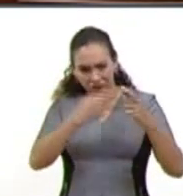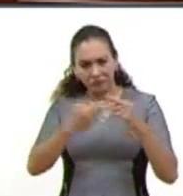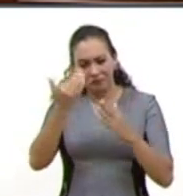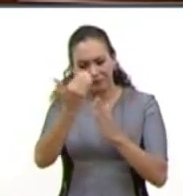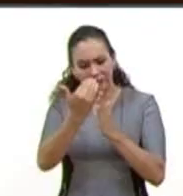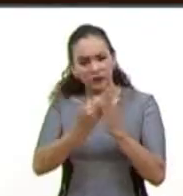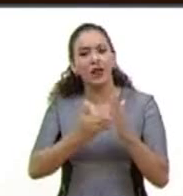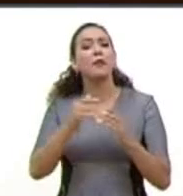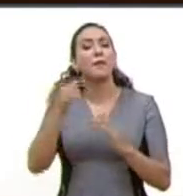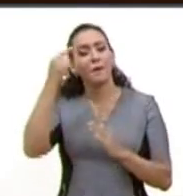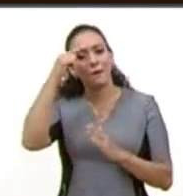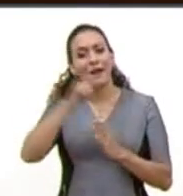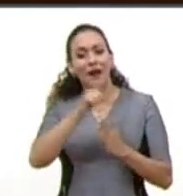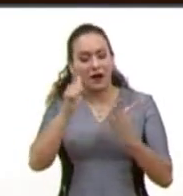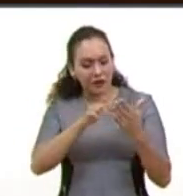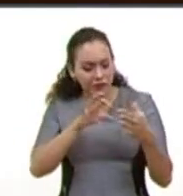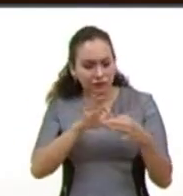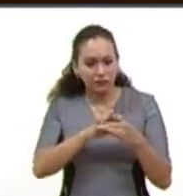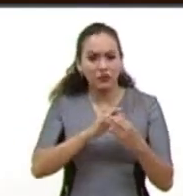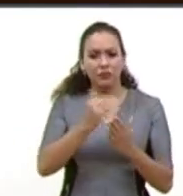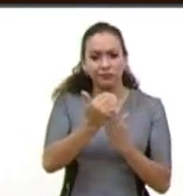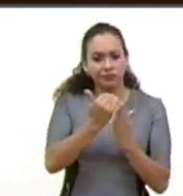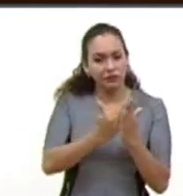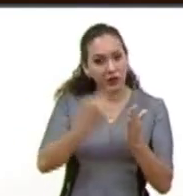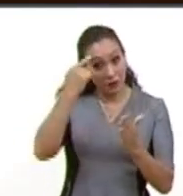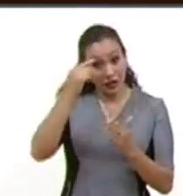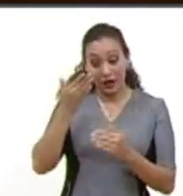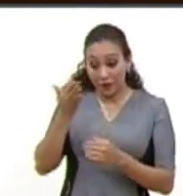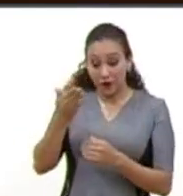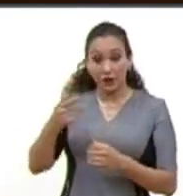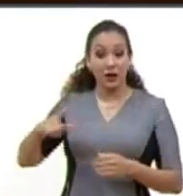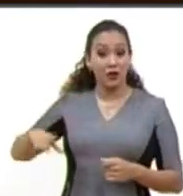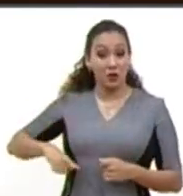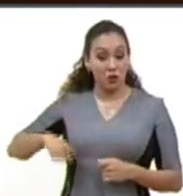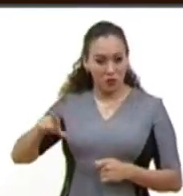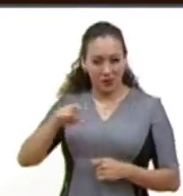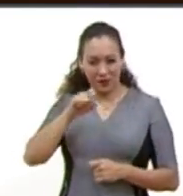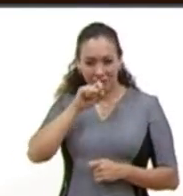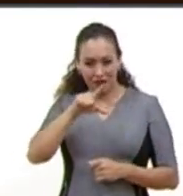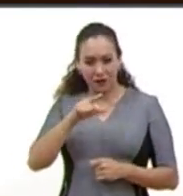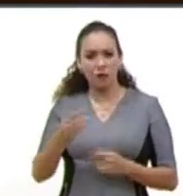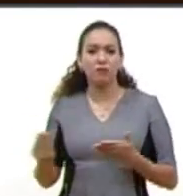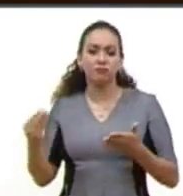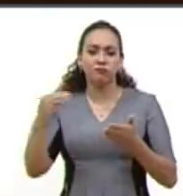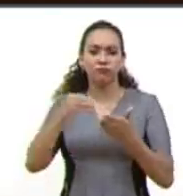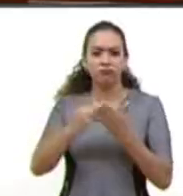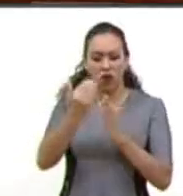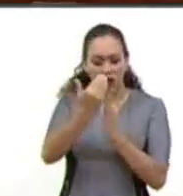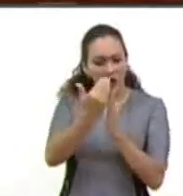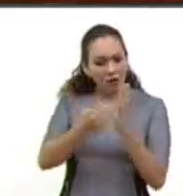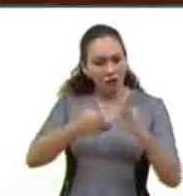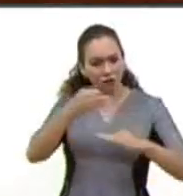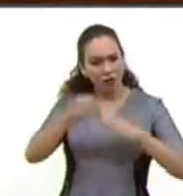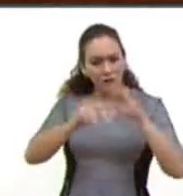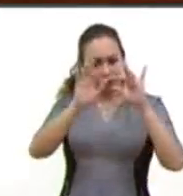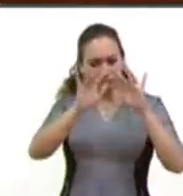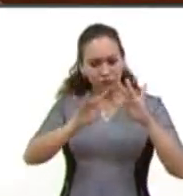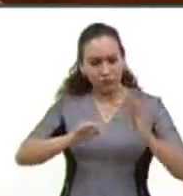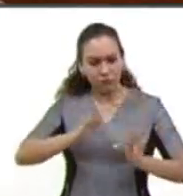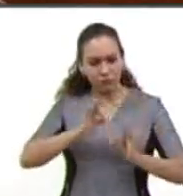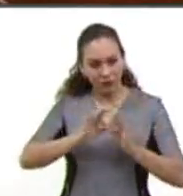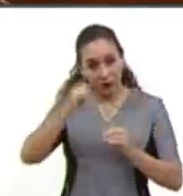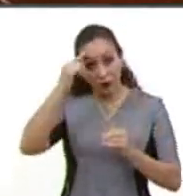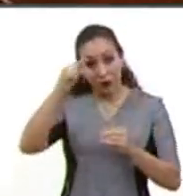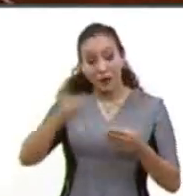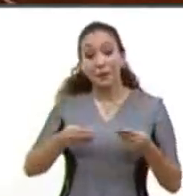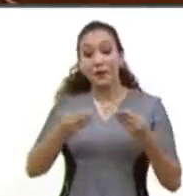los preceptos que establecen la obligación estatal de traducir el decreto, los documentos, lineamientos o preceptos relacionados con la postulación